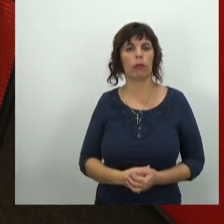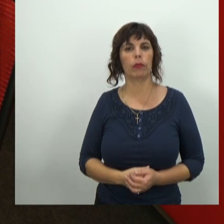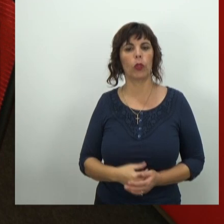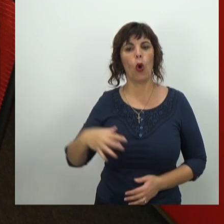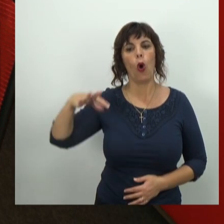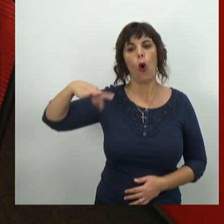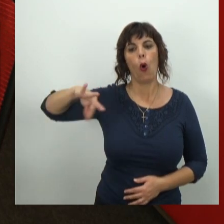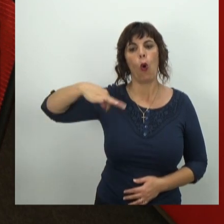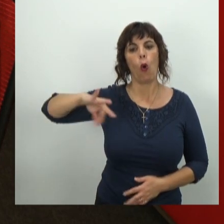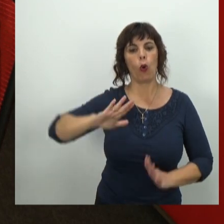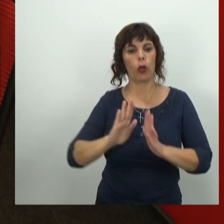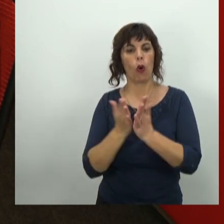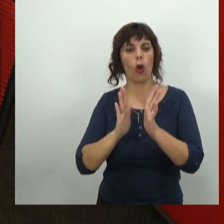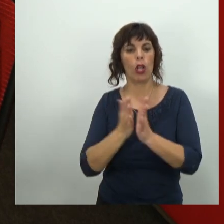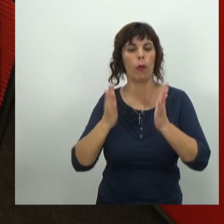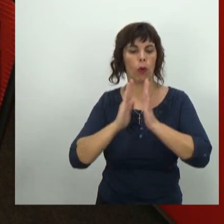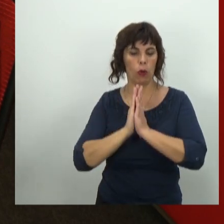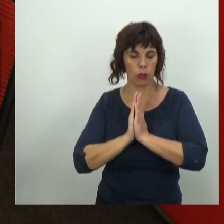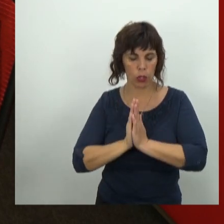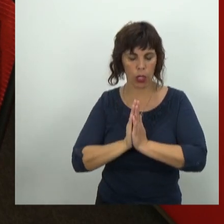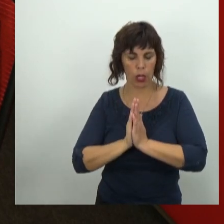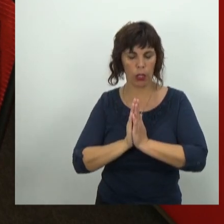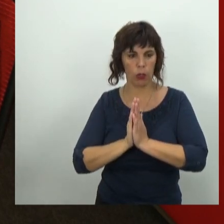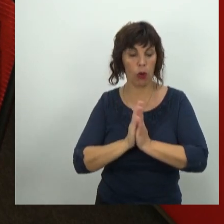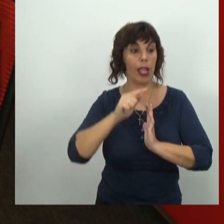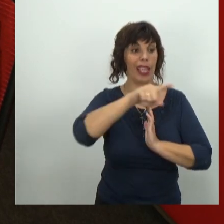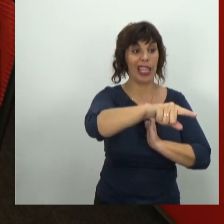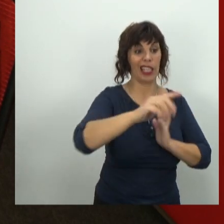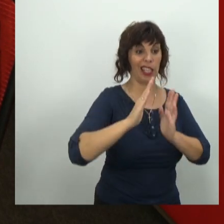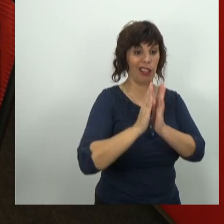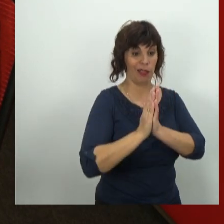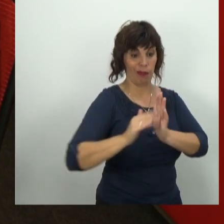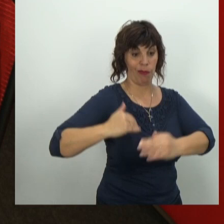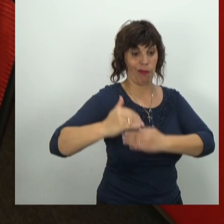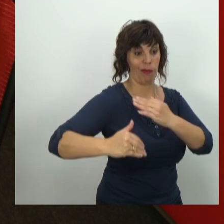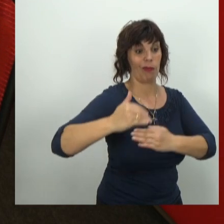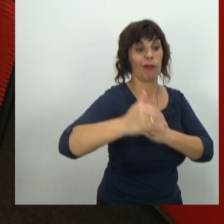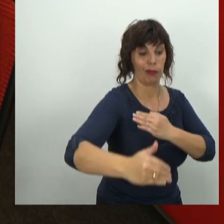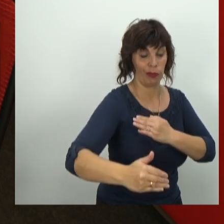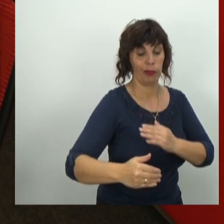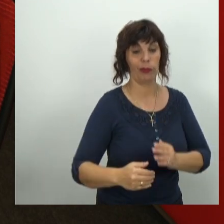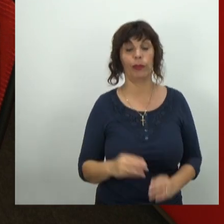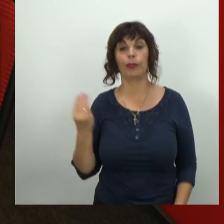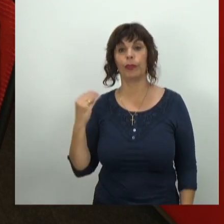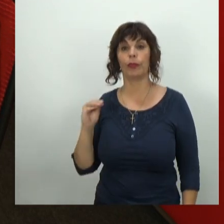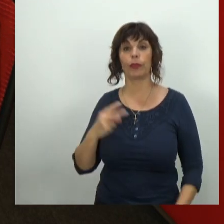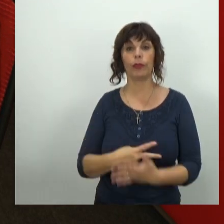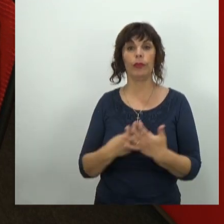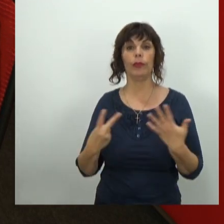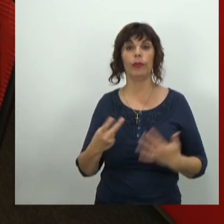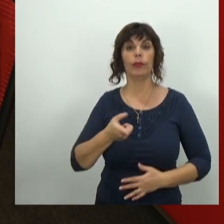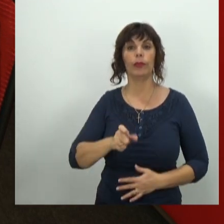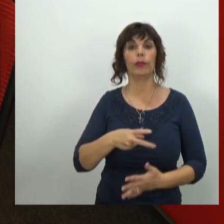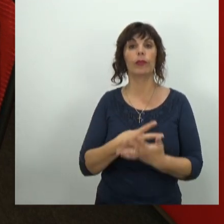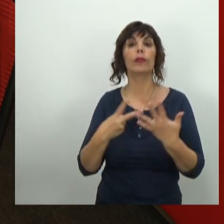santo, el único libro que te santifica, como dice Juan 17:17,